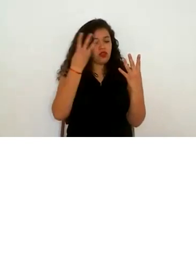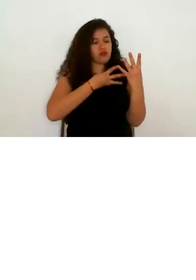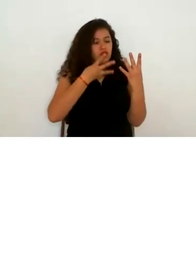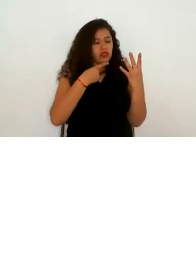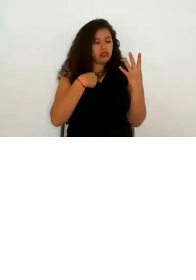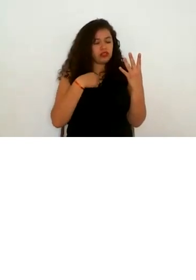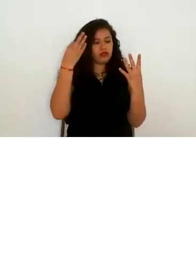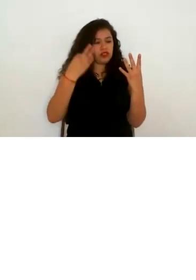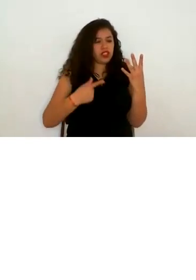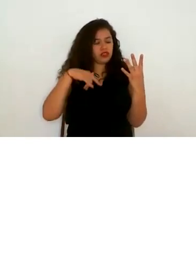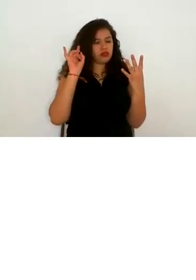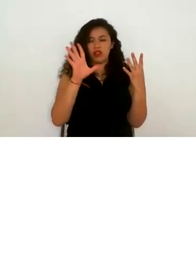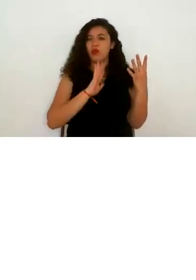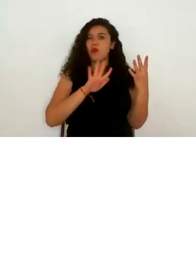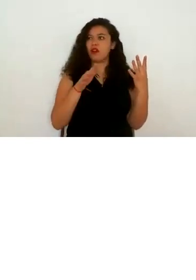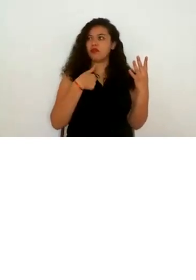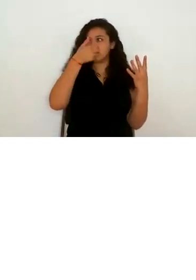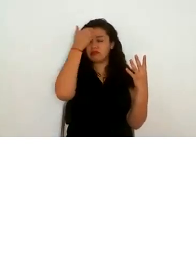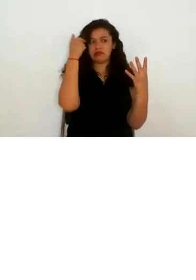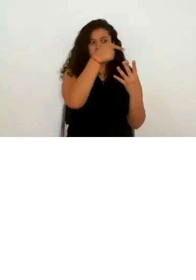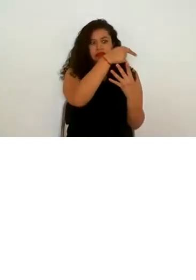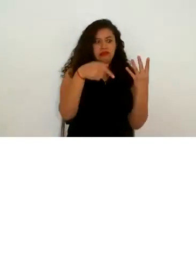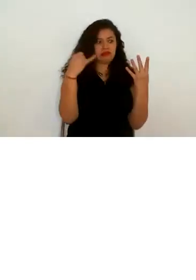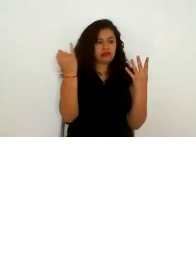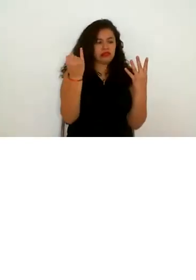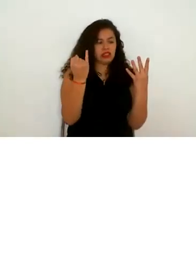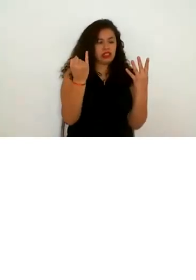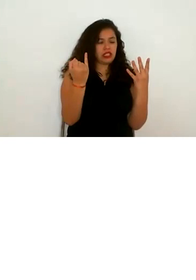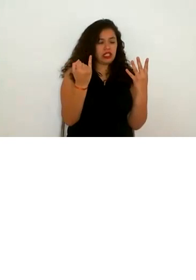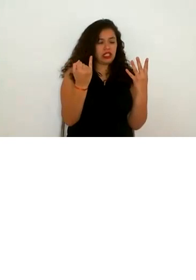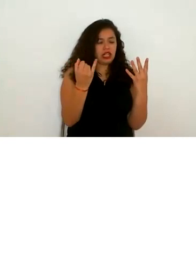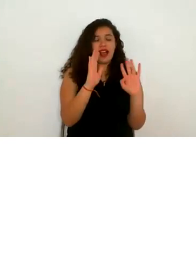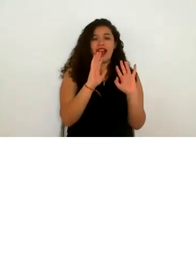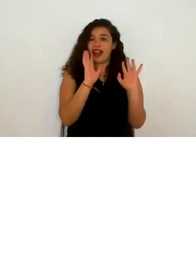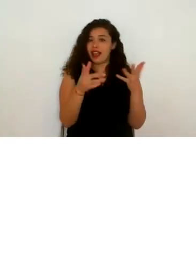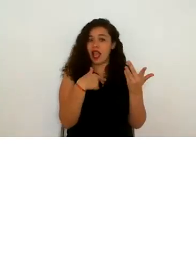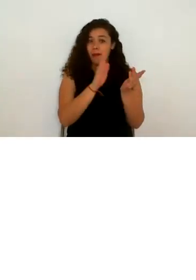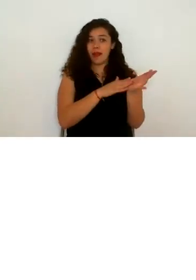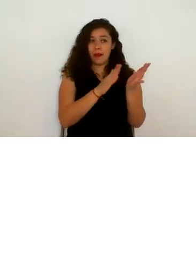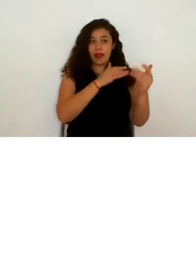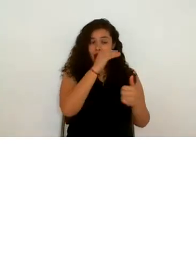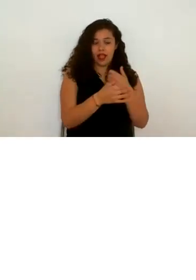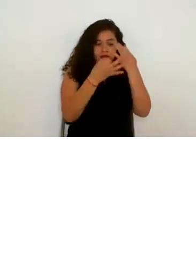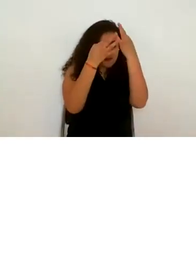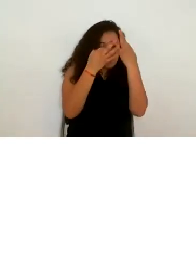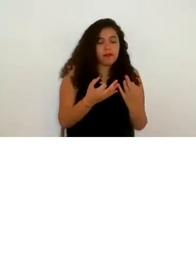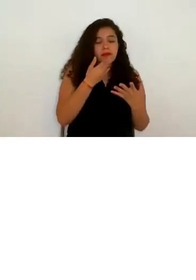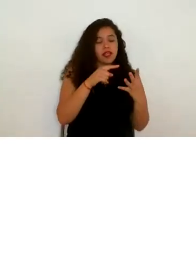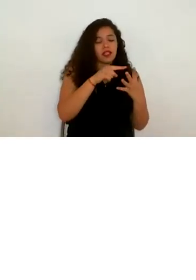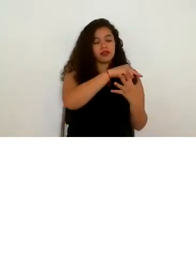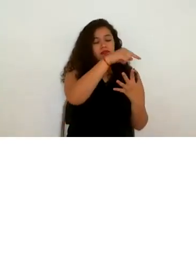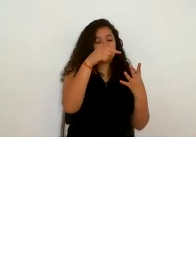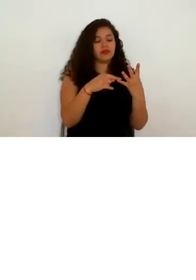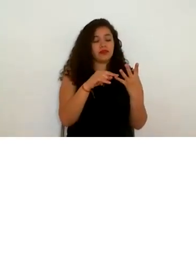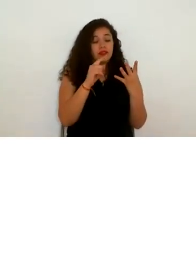cuál fue la última versión. Entonces, lo ideal es que ya cuando concluyan ese documento, lo pasen a un